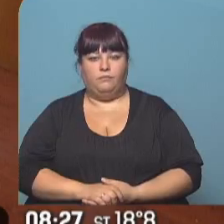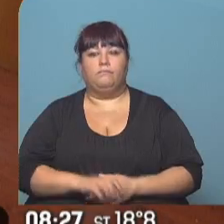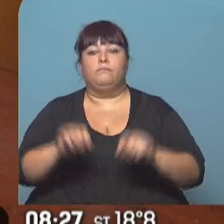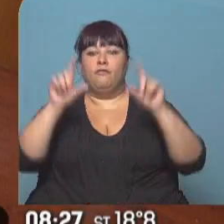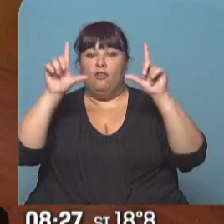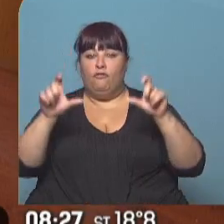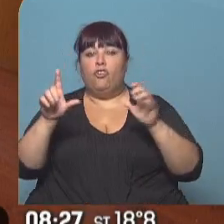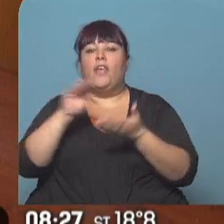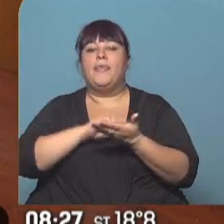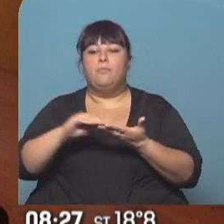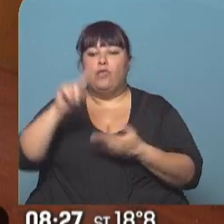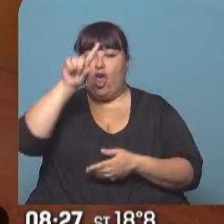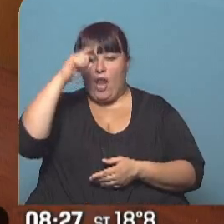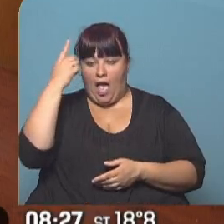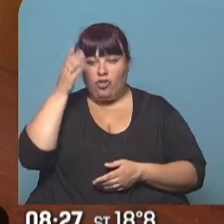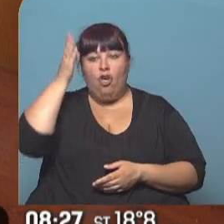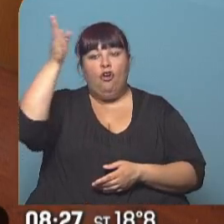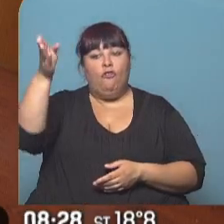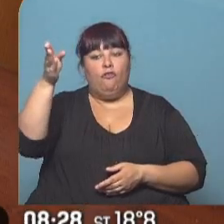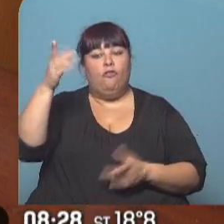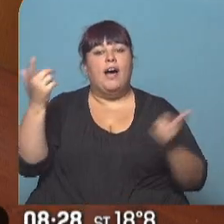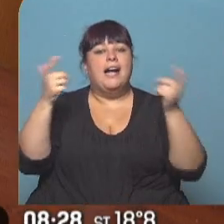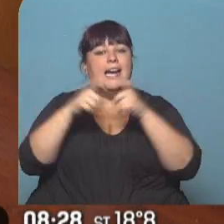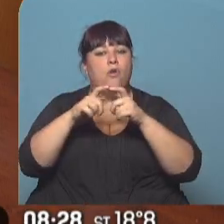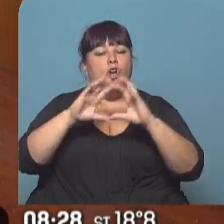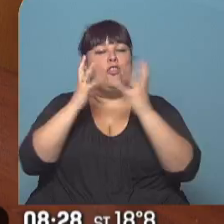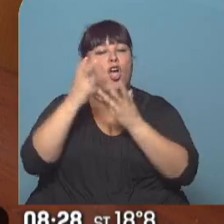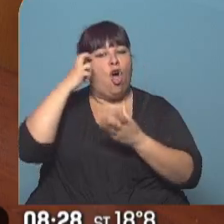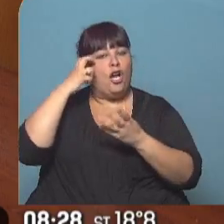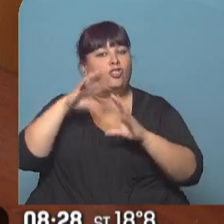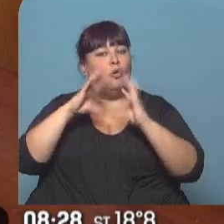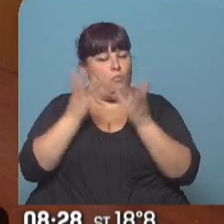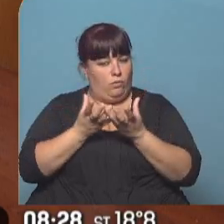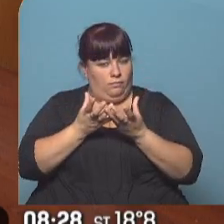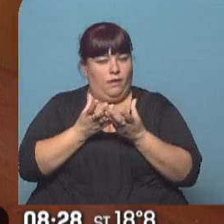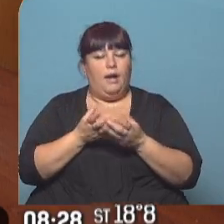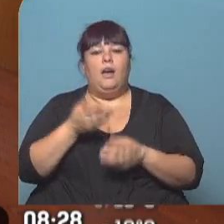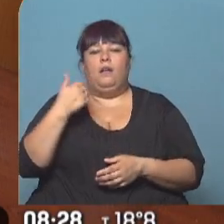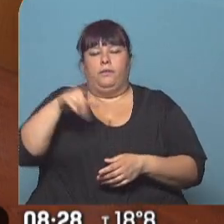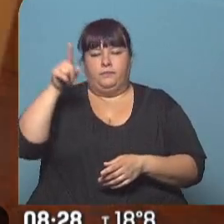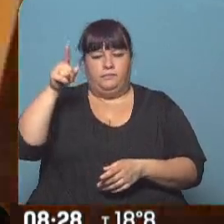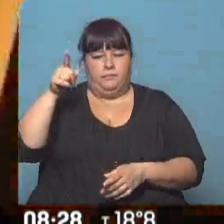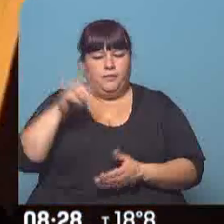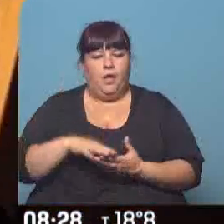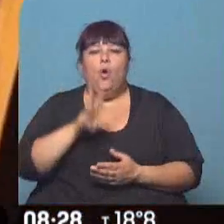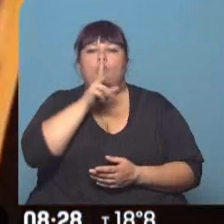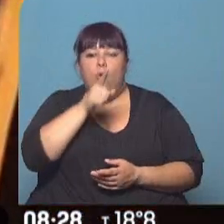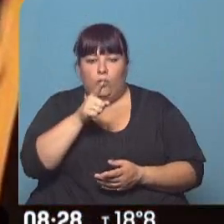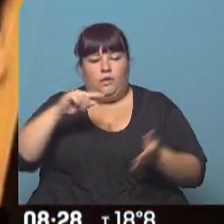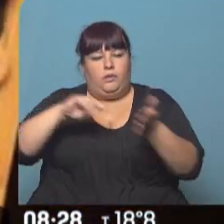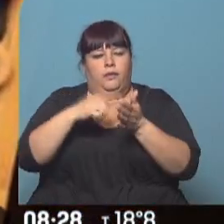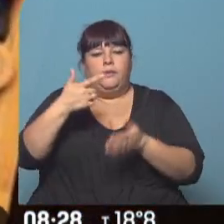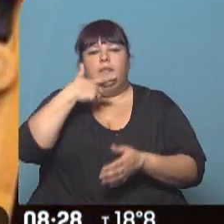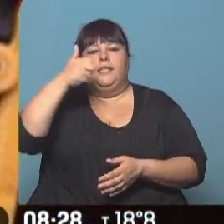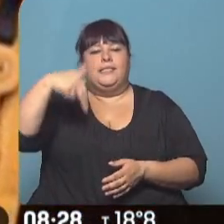La imagen de los legisladores nacionales en la reunión interparlamentaria mundial que se realiza en Rusia, en la ciudad de